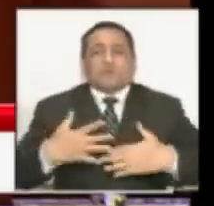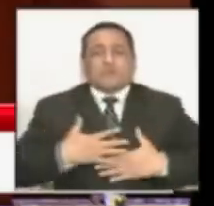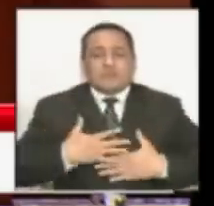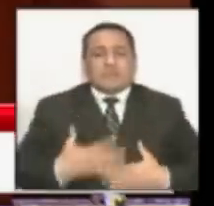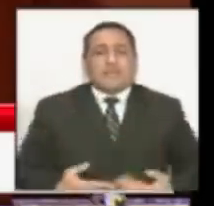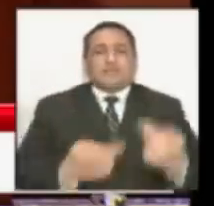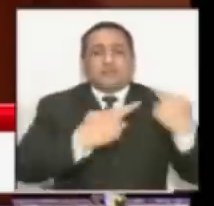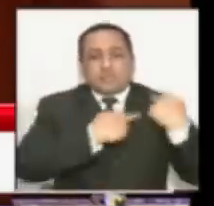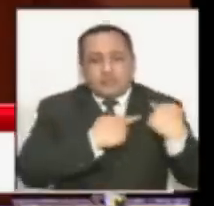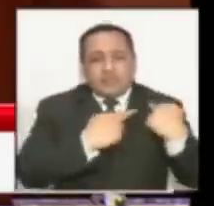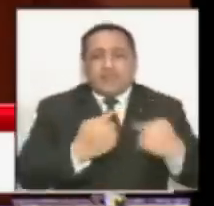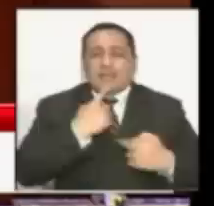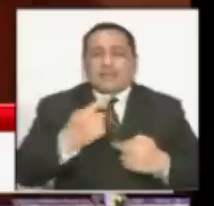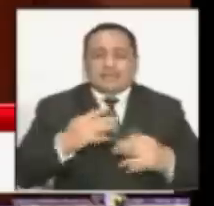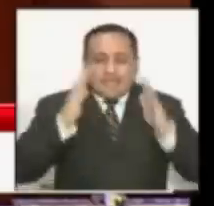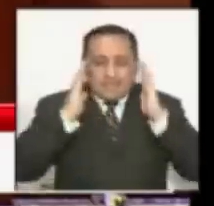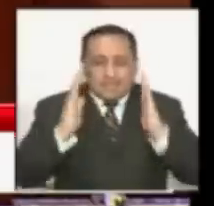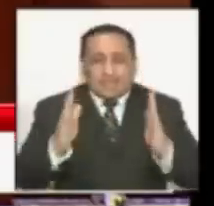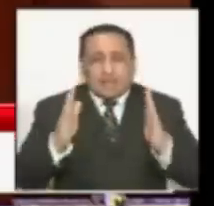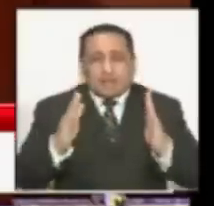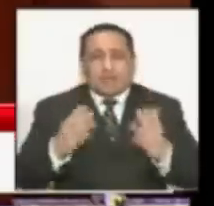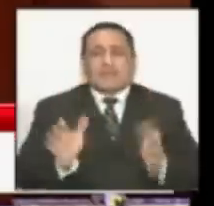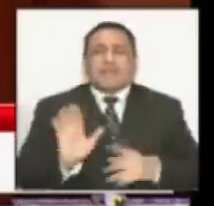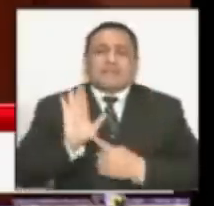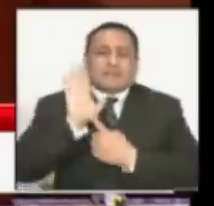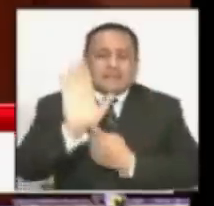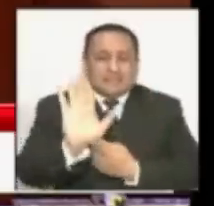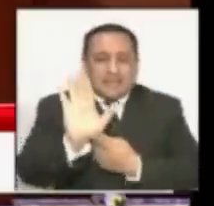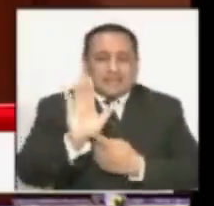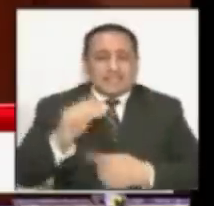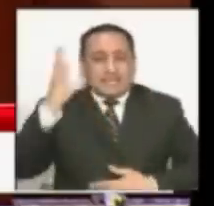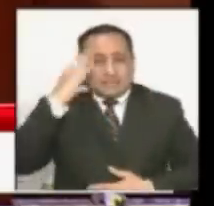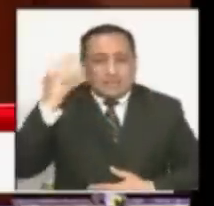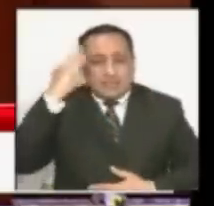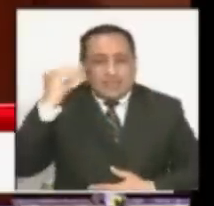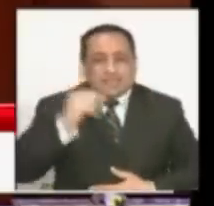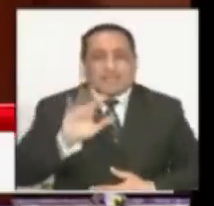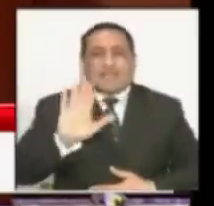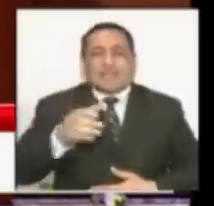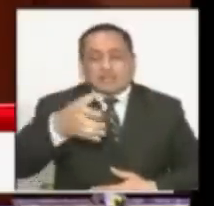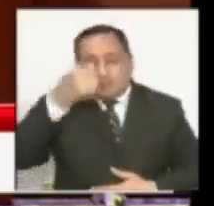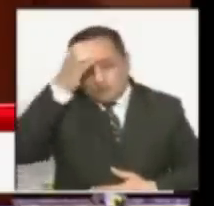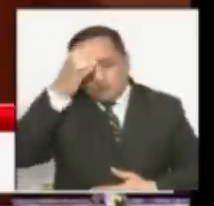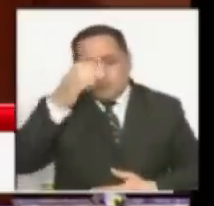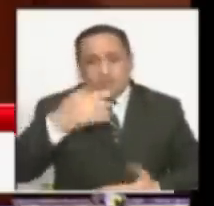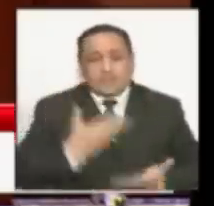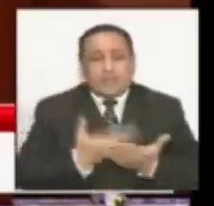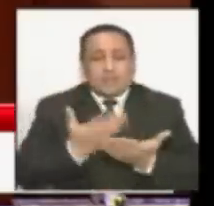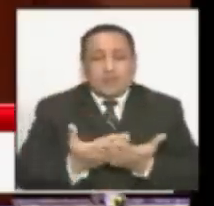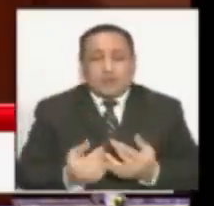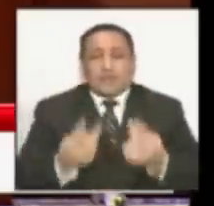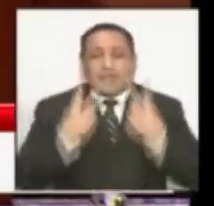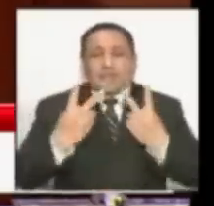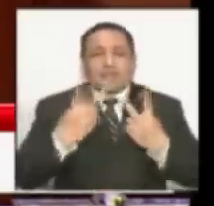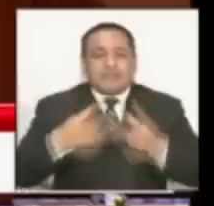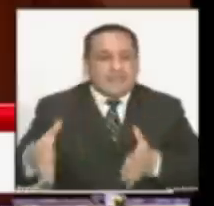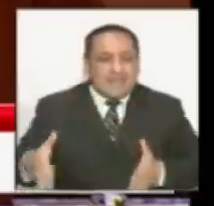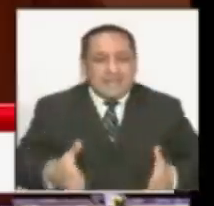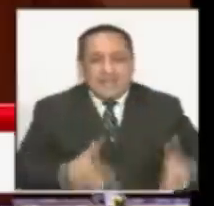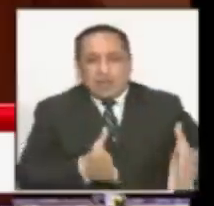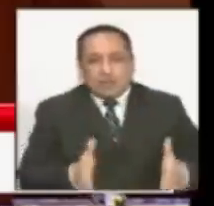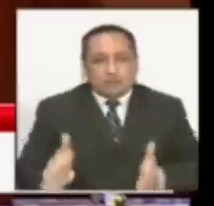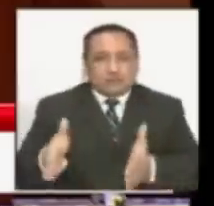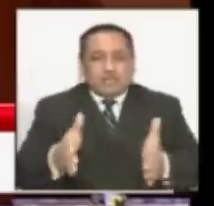nuestra responsabilidad escucharlos y transmitirles esa experiencia, ese conocimiento, esa evidencia y